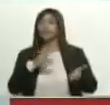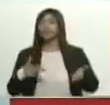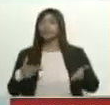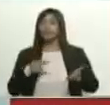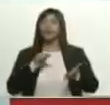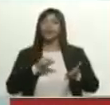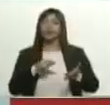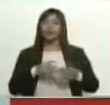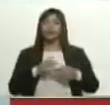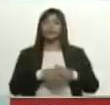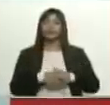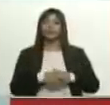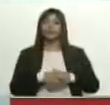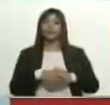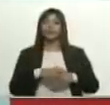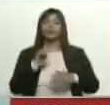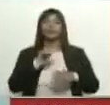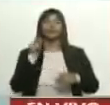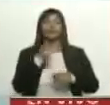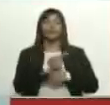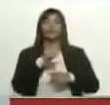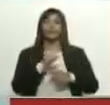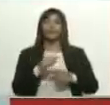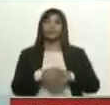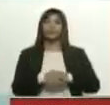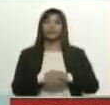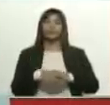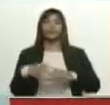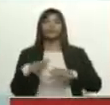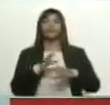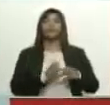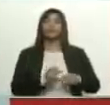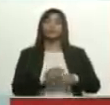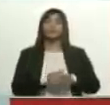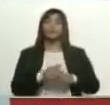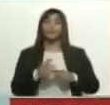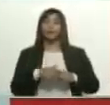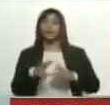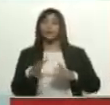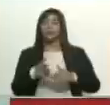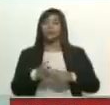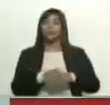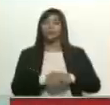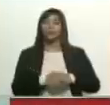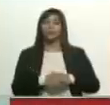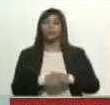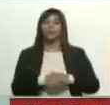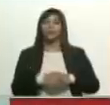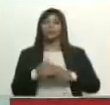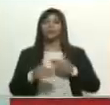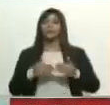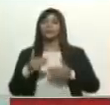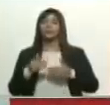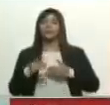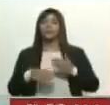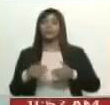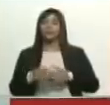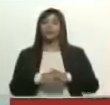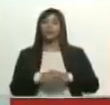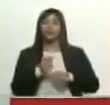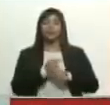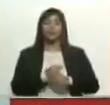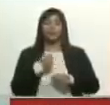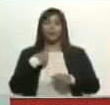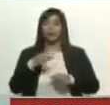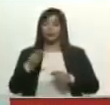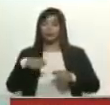este sujeto se le acusó también por el delito de posesión ilícita de arma de fuego, proceso que se encuentra a la espera de la